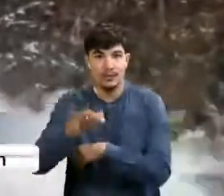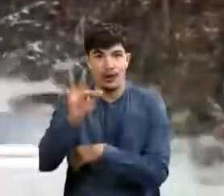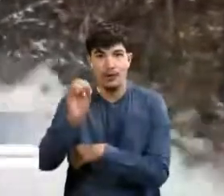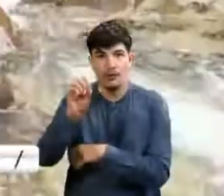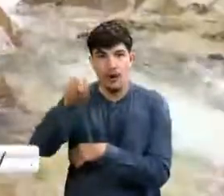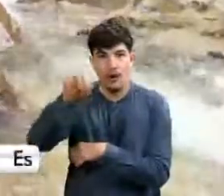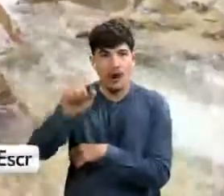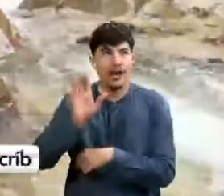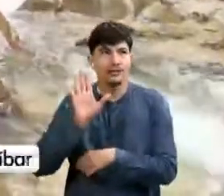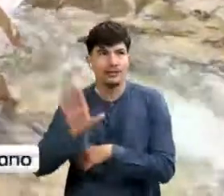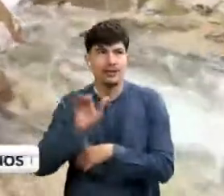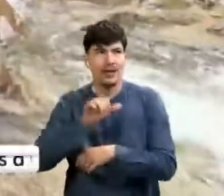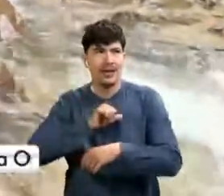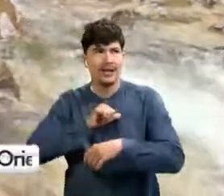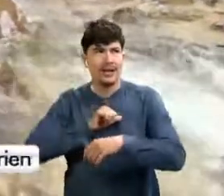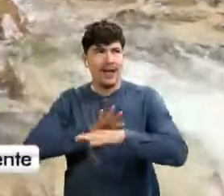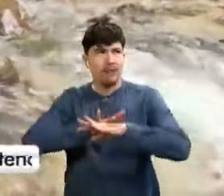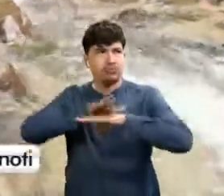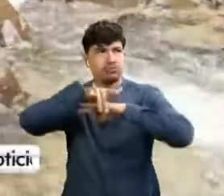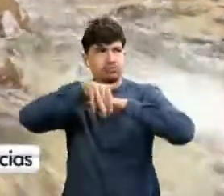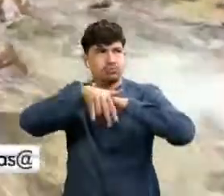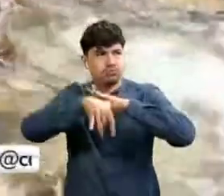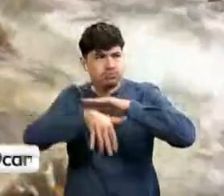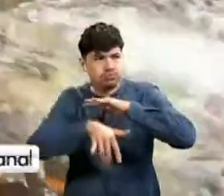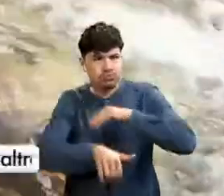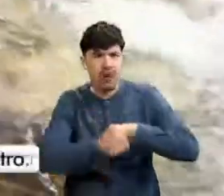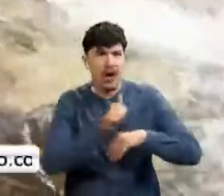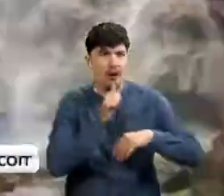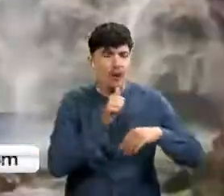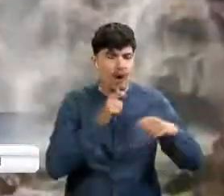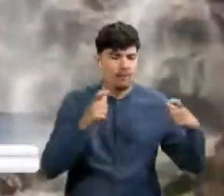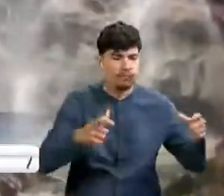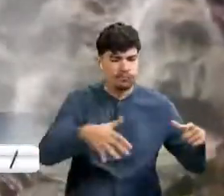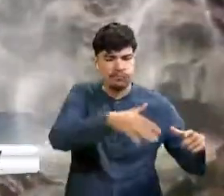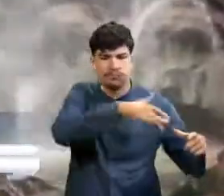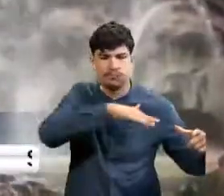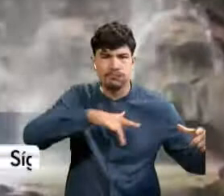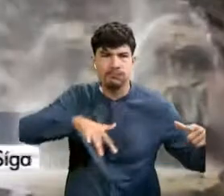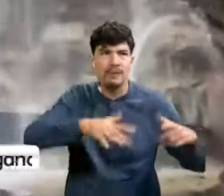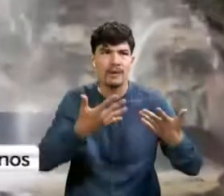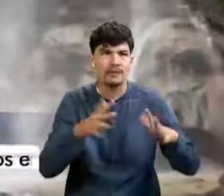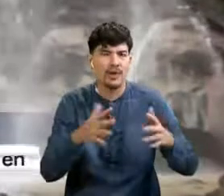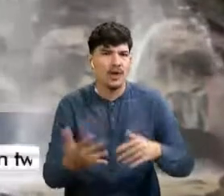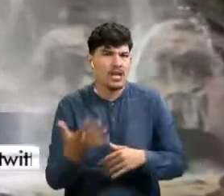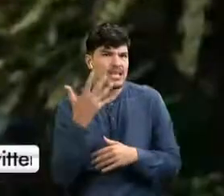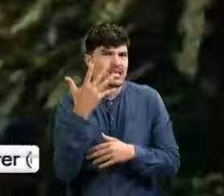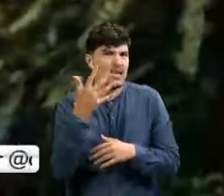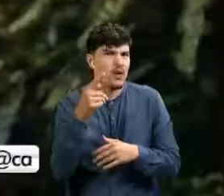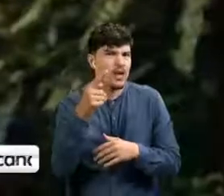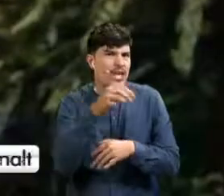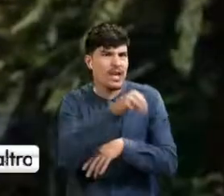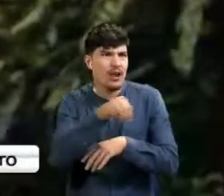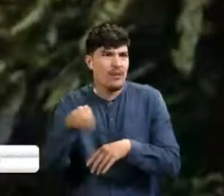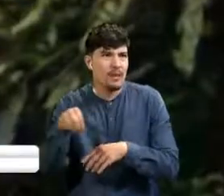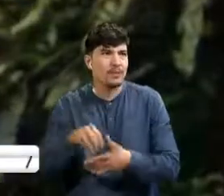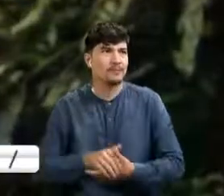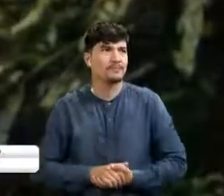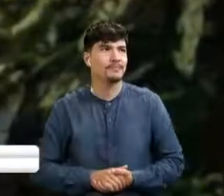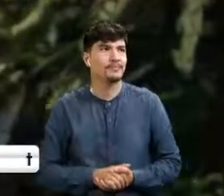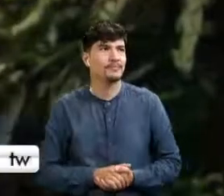circuito de cascadas y pozos que se encuentran a lo largo de los más de 5 kilómetros de recorrido. Que esto no